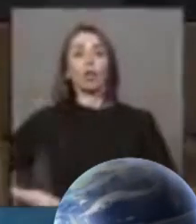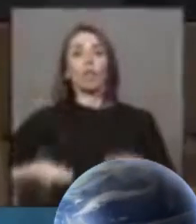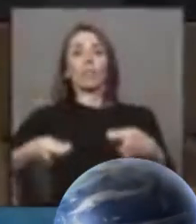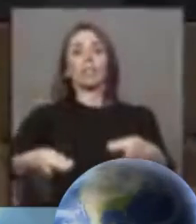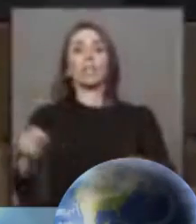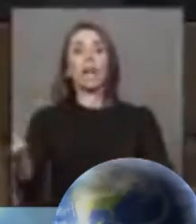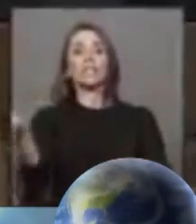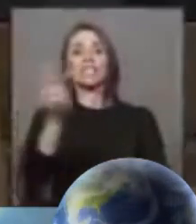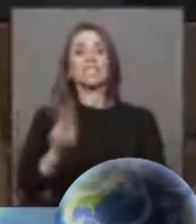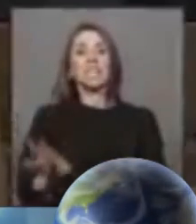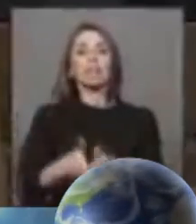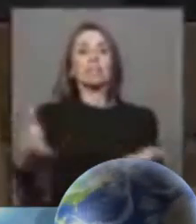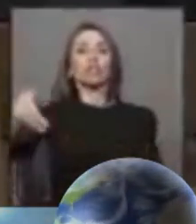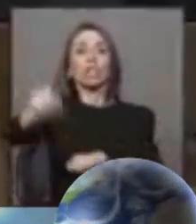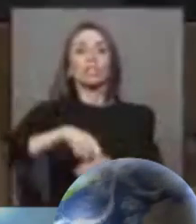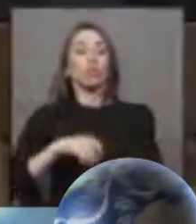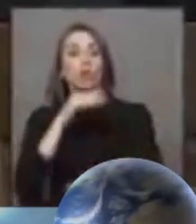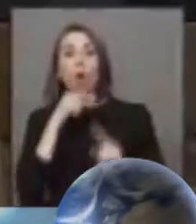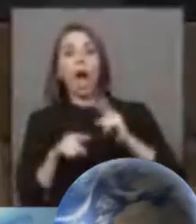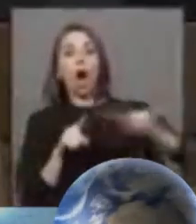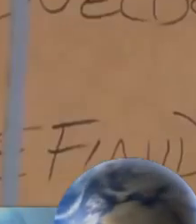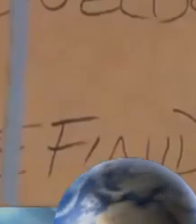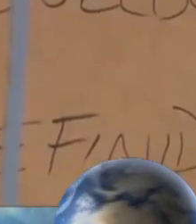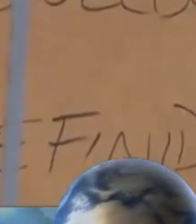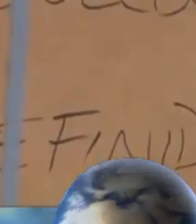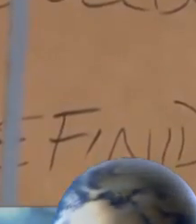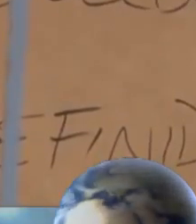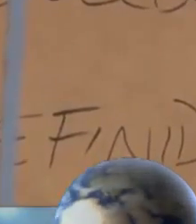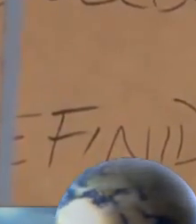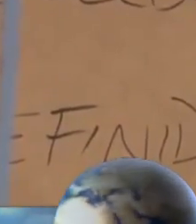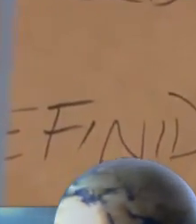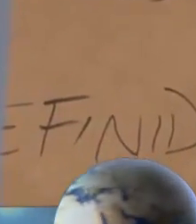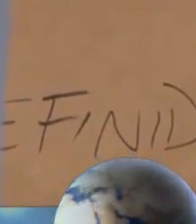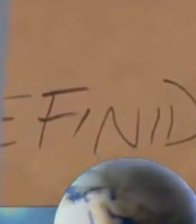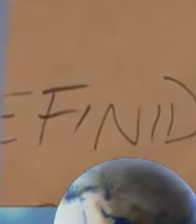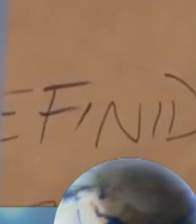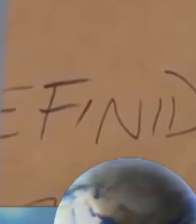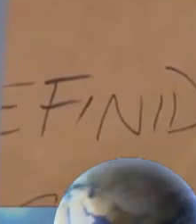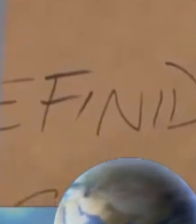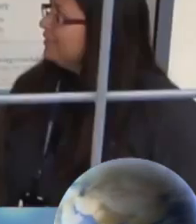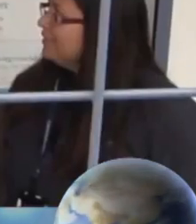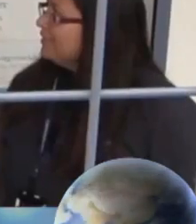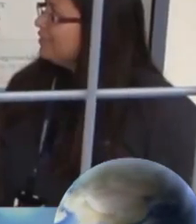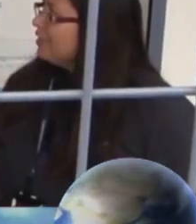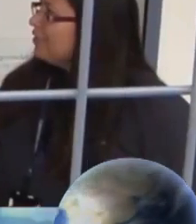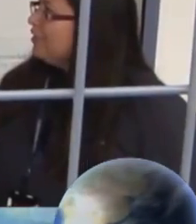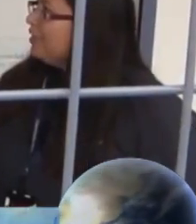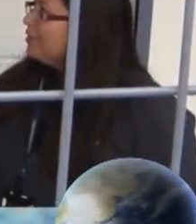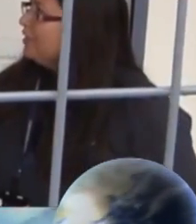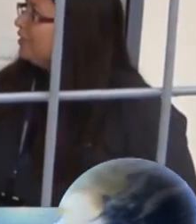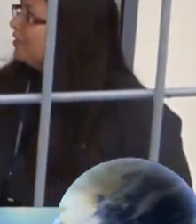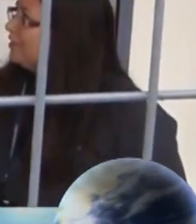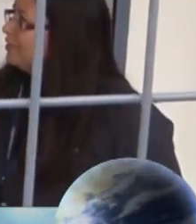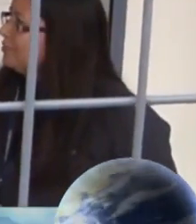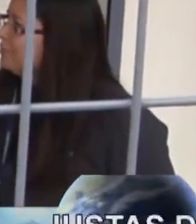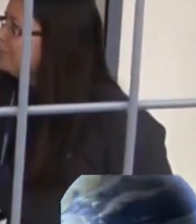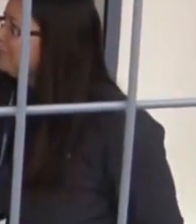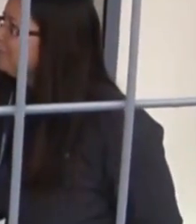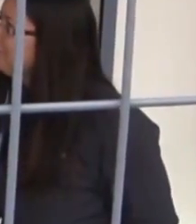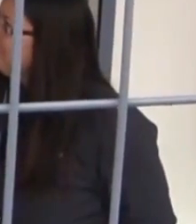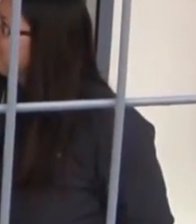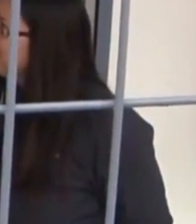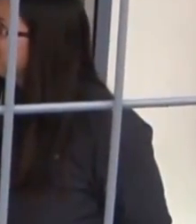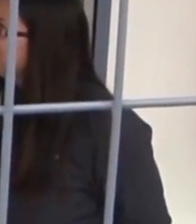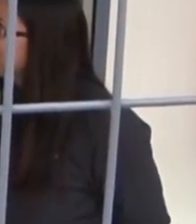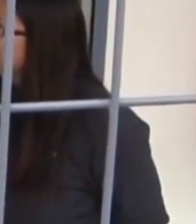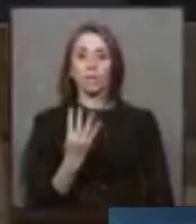referencia al protocolo de acuerdo firmado el 5 de agosto de 2014 por dicha autoridad, documento que también fue firmado por el entonces subsecretario de Justicia,